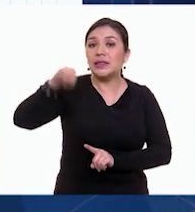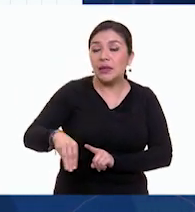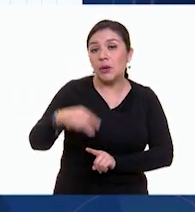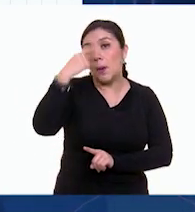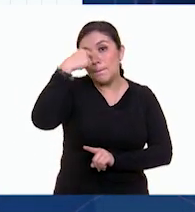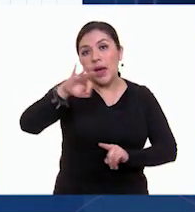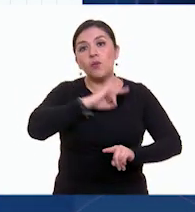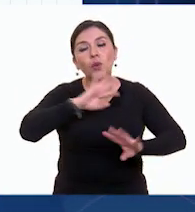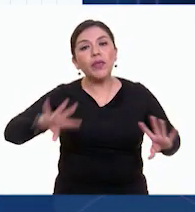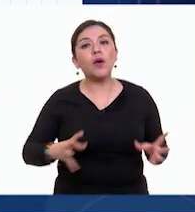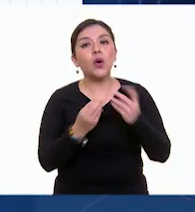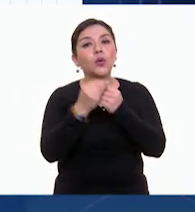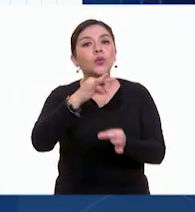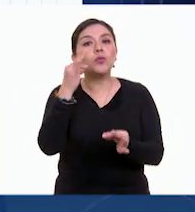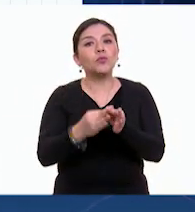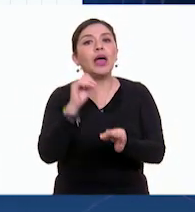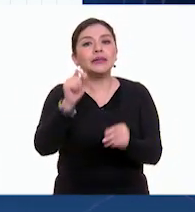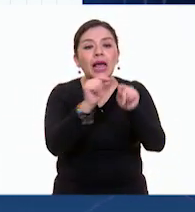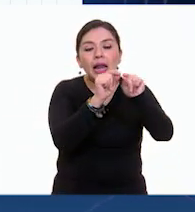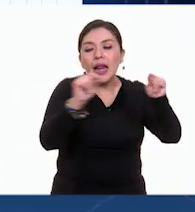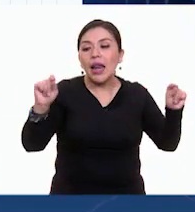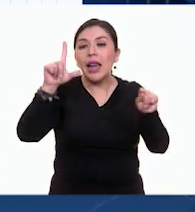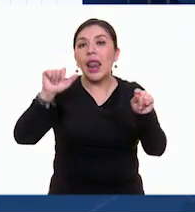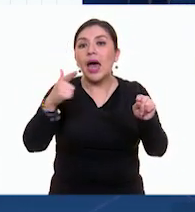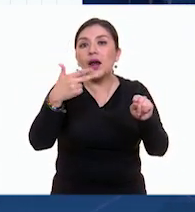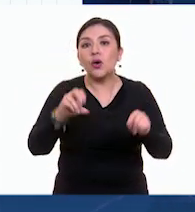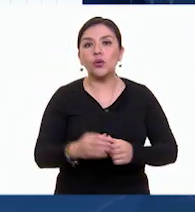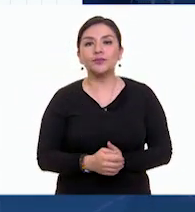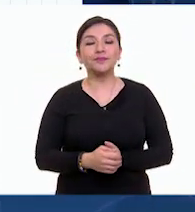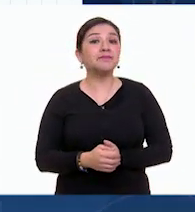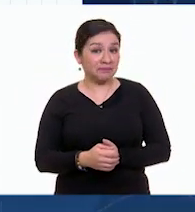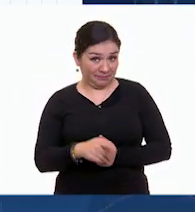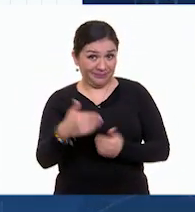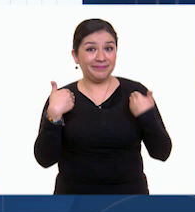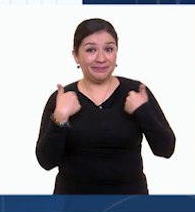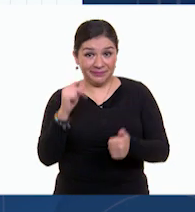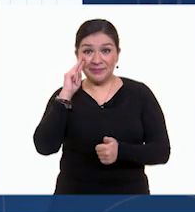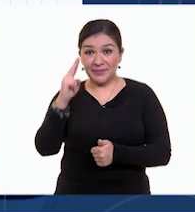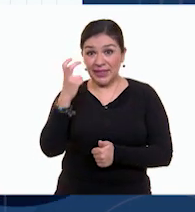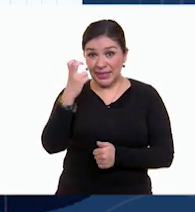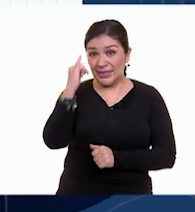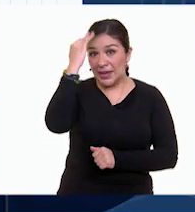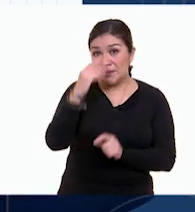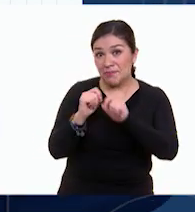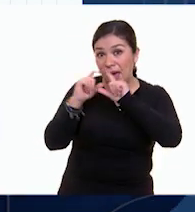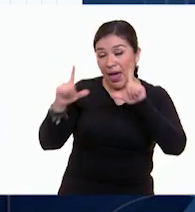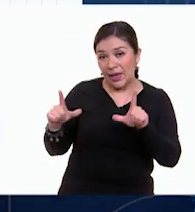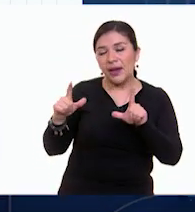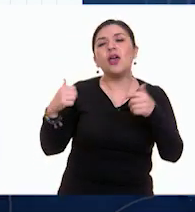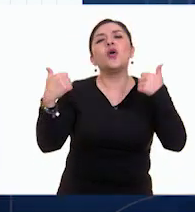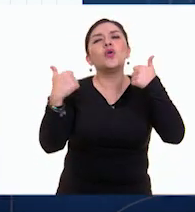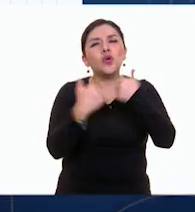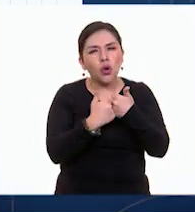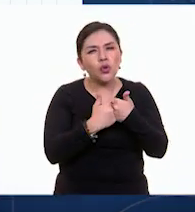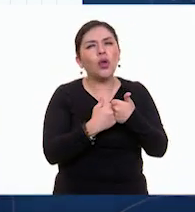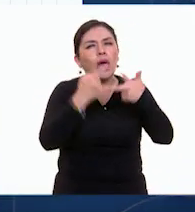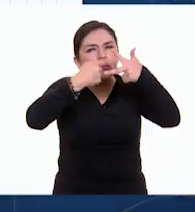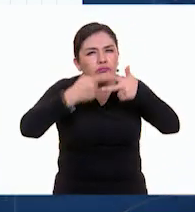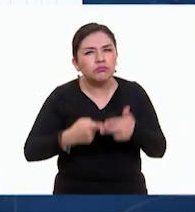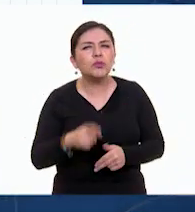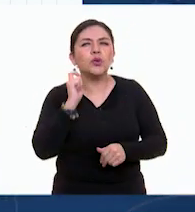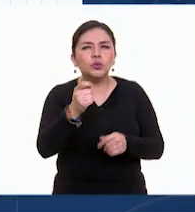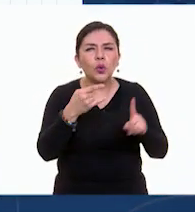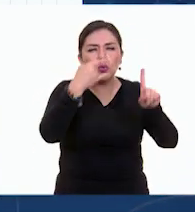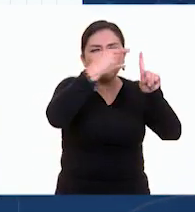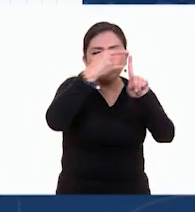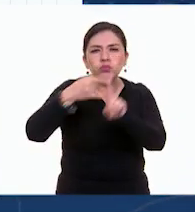lado para poder cubrir el largo del piso. Como podemos observar en la imagen, con las dimensiones que encontró María,